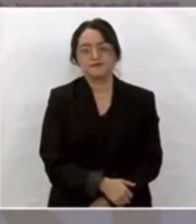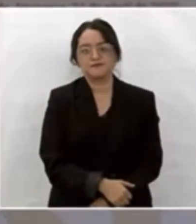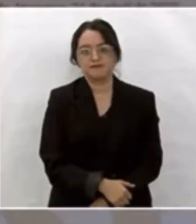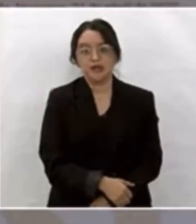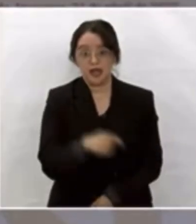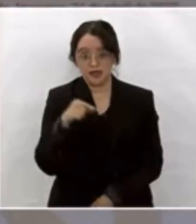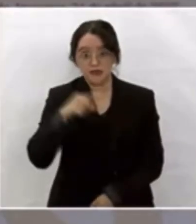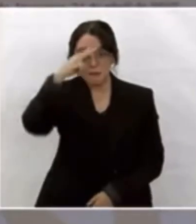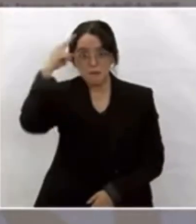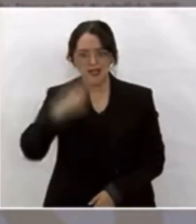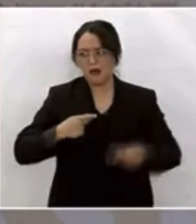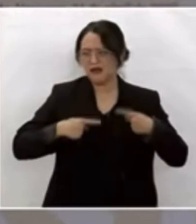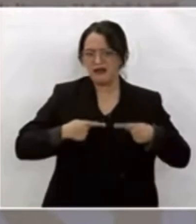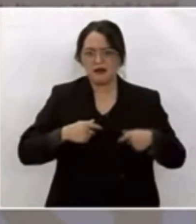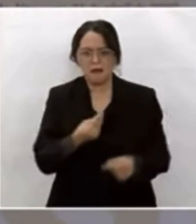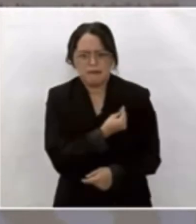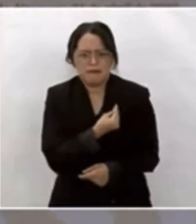El pueblo resiste